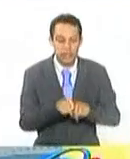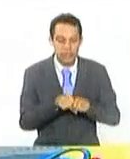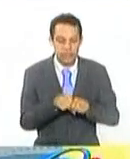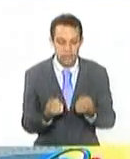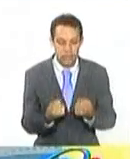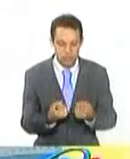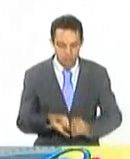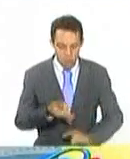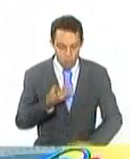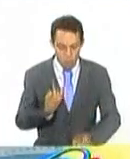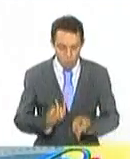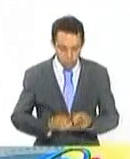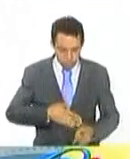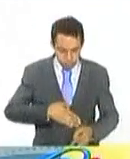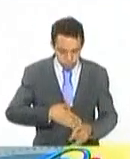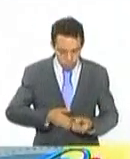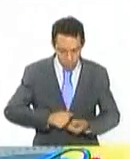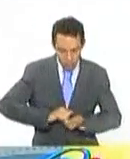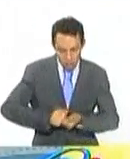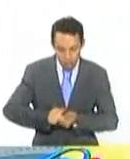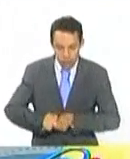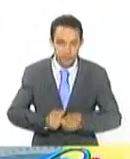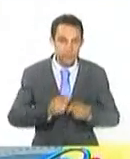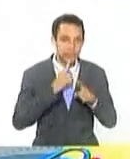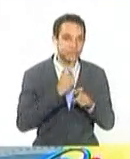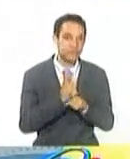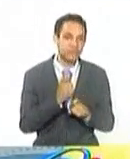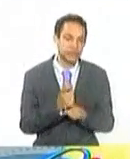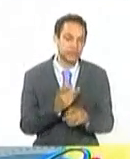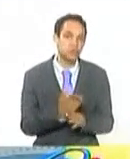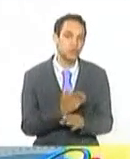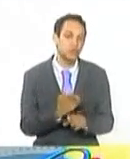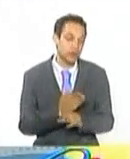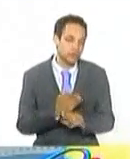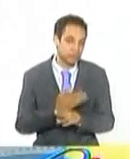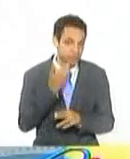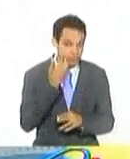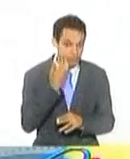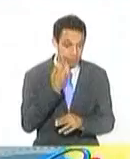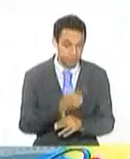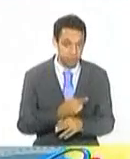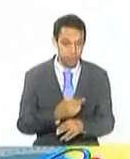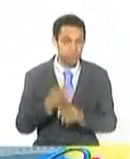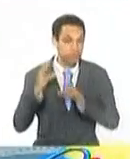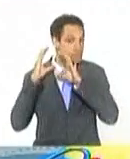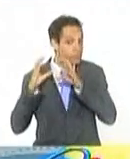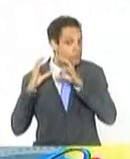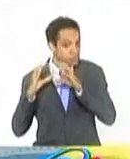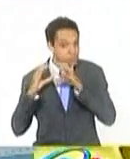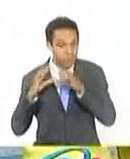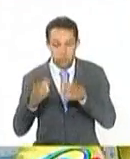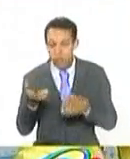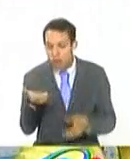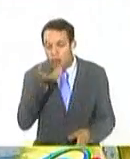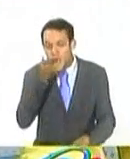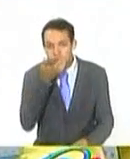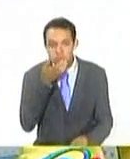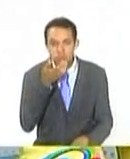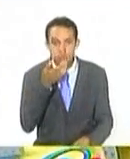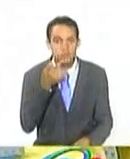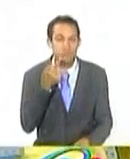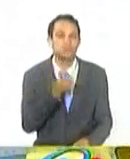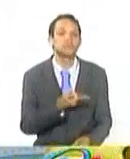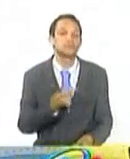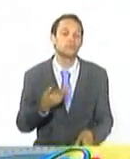nuestras sustancias digestivas Y ese es el por error si yo me como el coco y no lo mastico bien pues el estómago no tiene